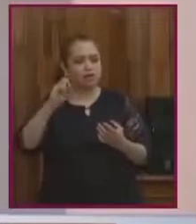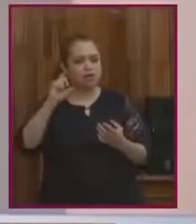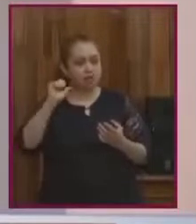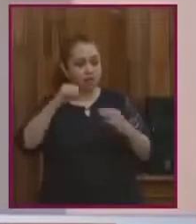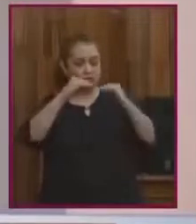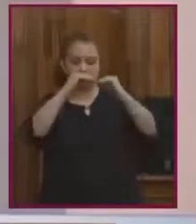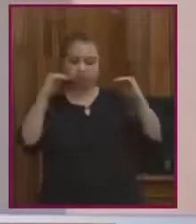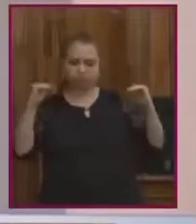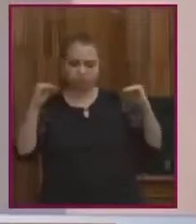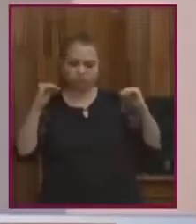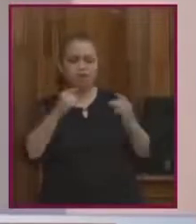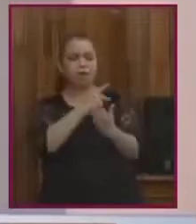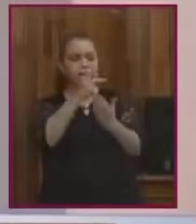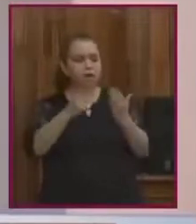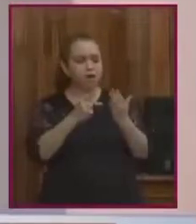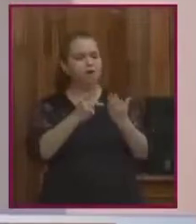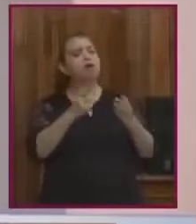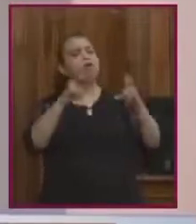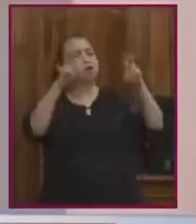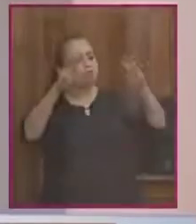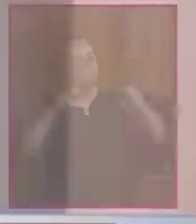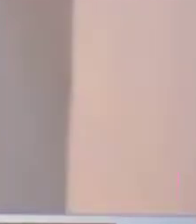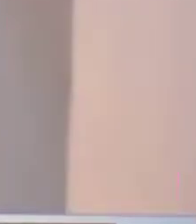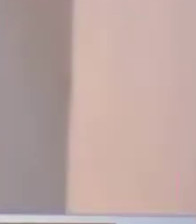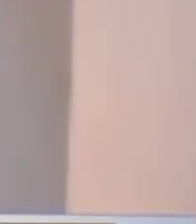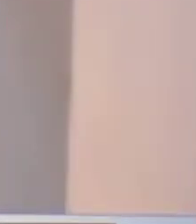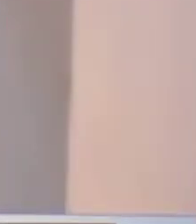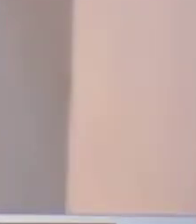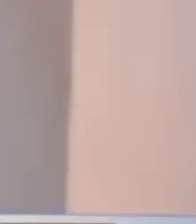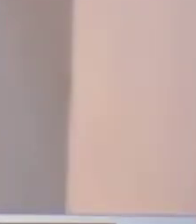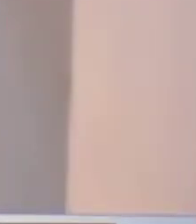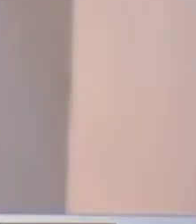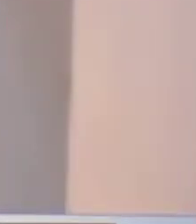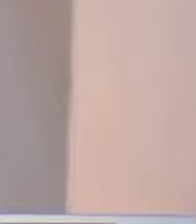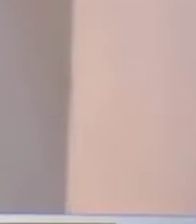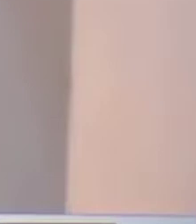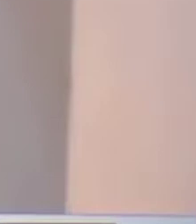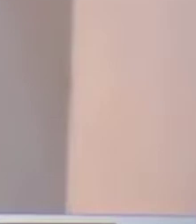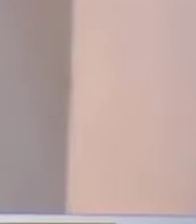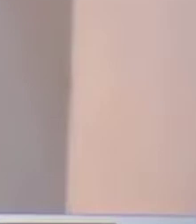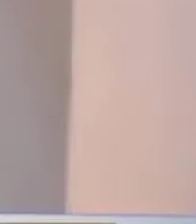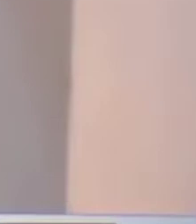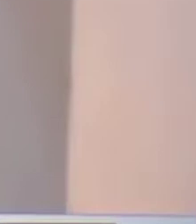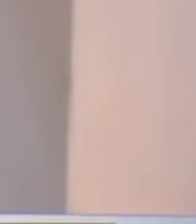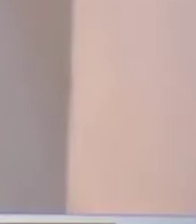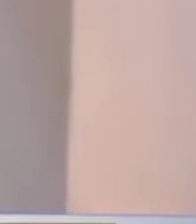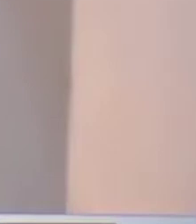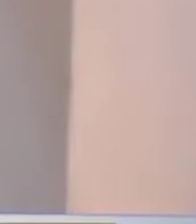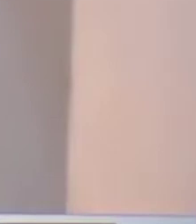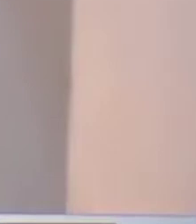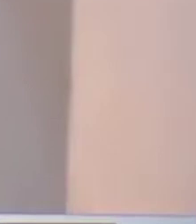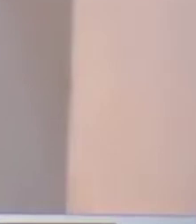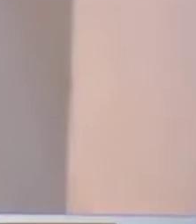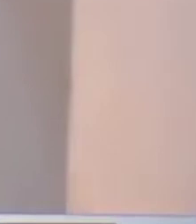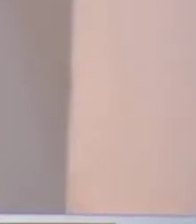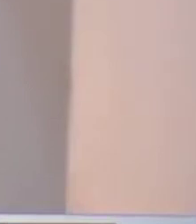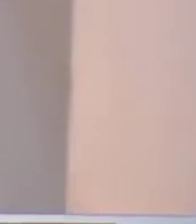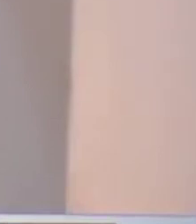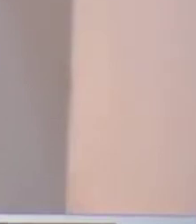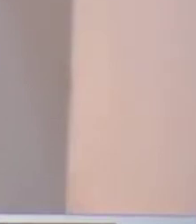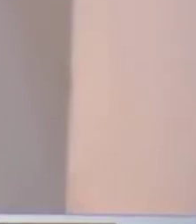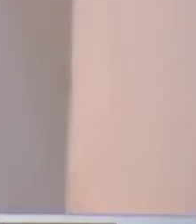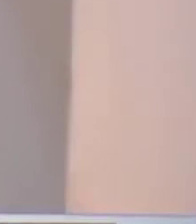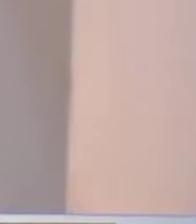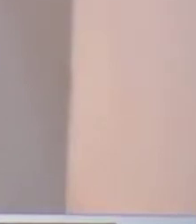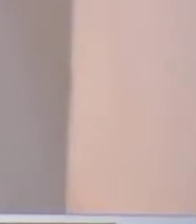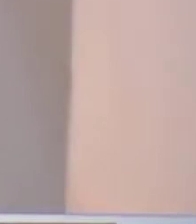estudio. Estoy seguro, por supuesto, que el resultado pues, será en beneficio del sistema educativo nacional, del